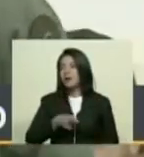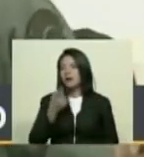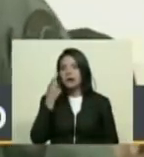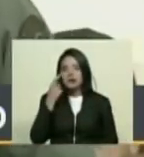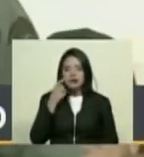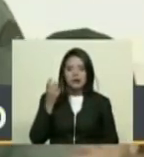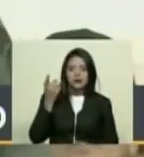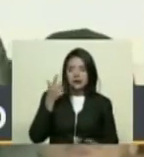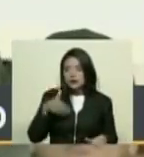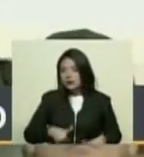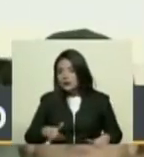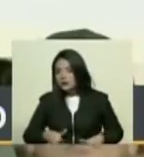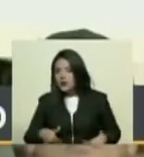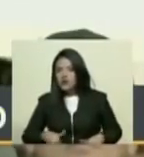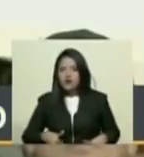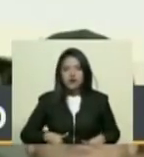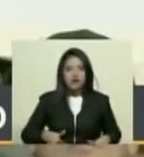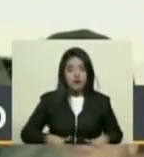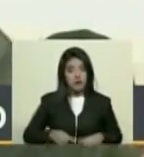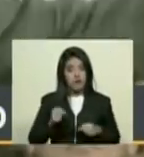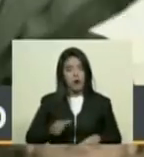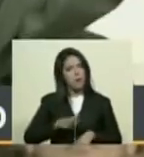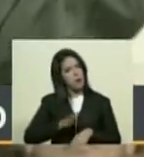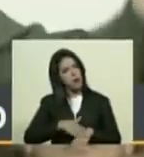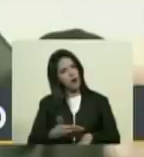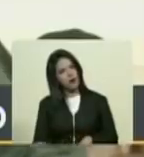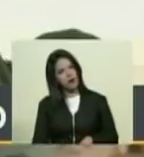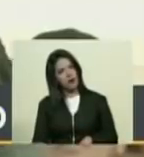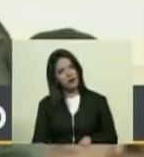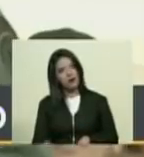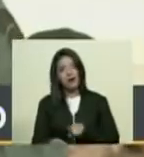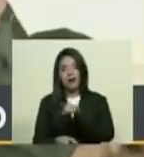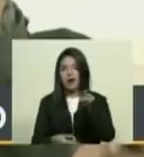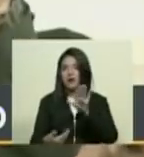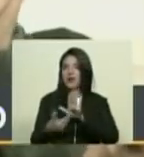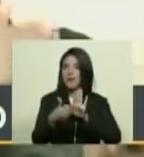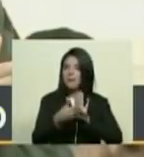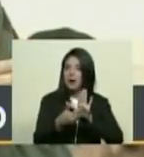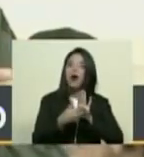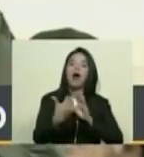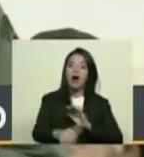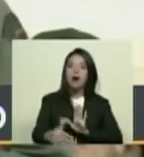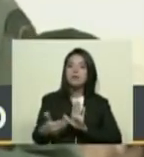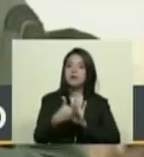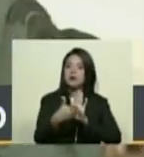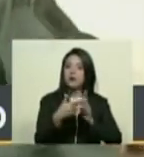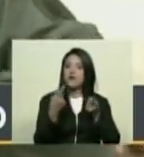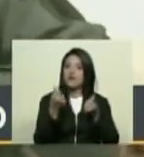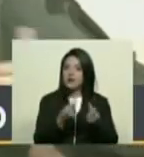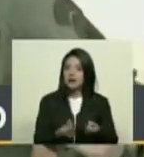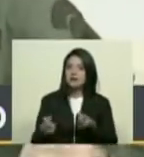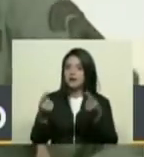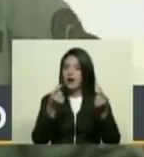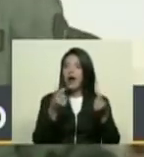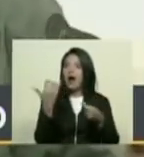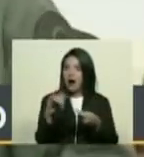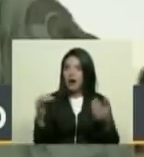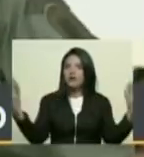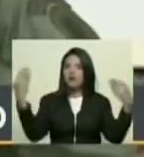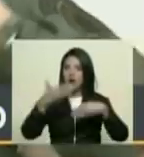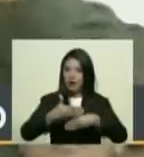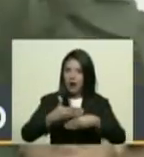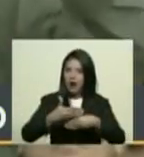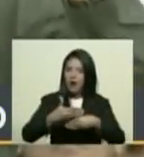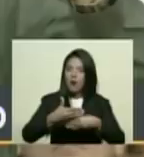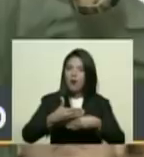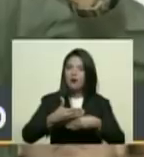maromas. ¿Por qué? Porque se está persiguiendo, hay una persecución financiera, hay un bloqueo, hay